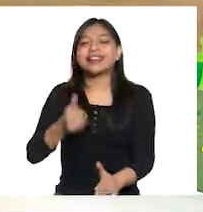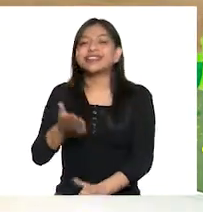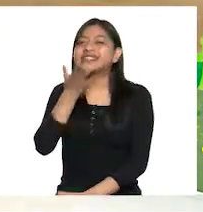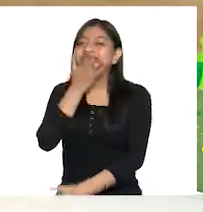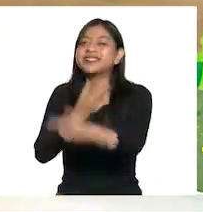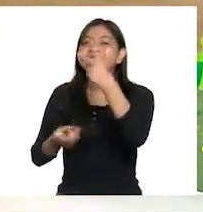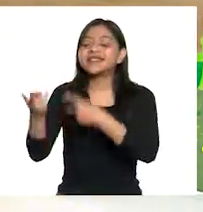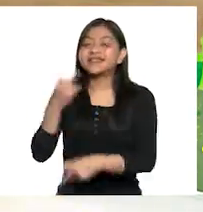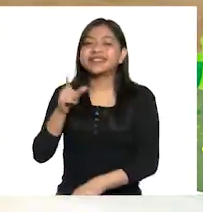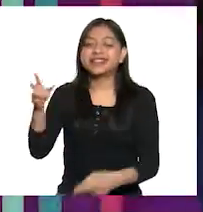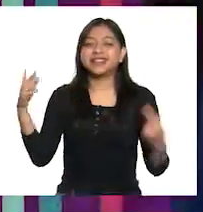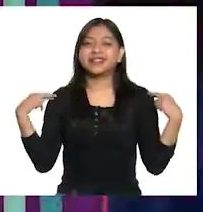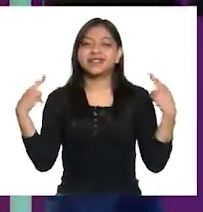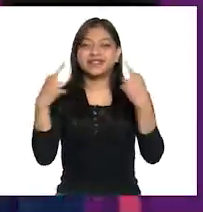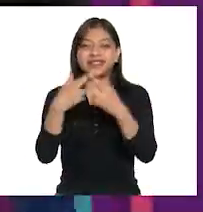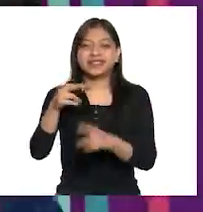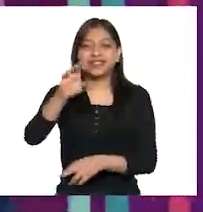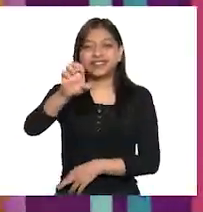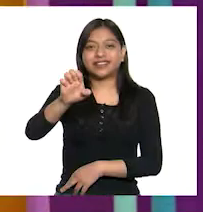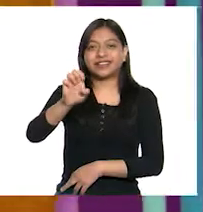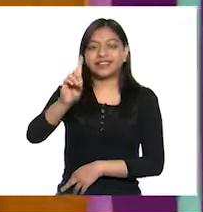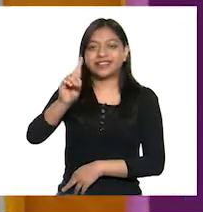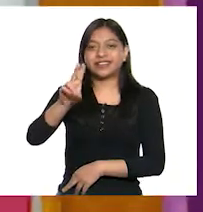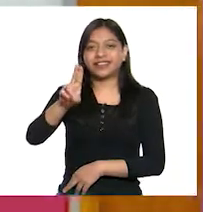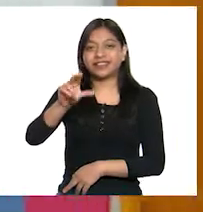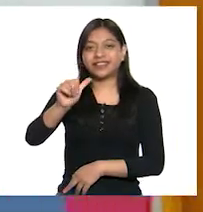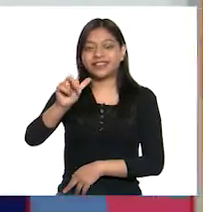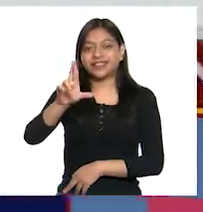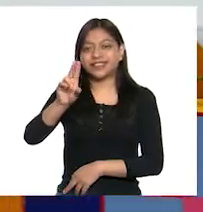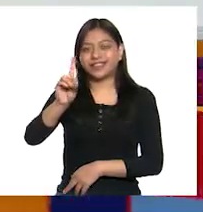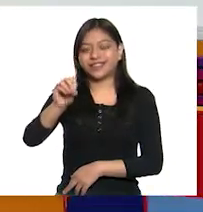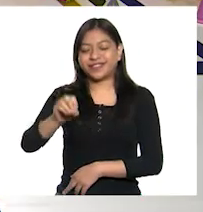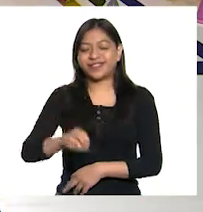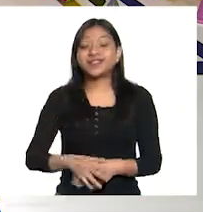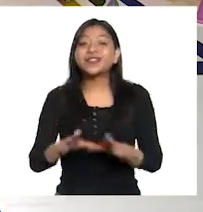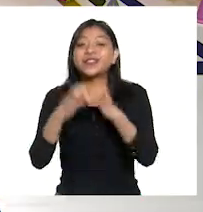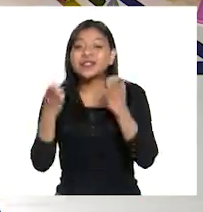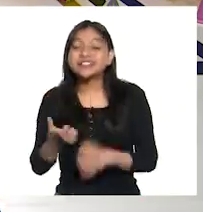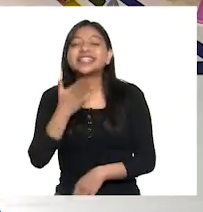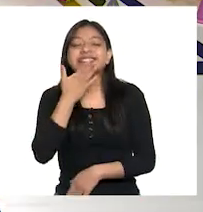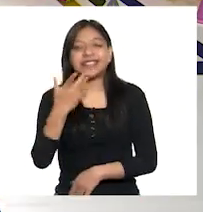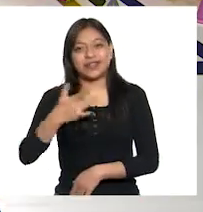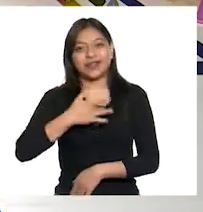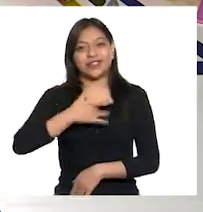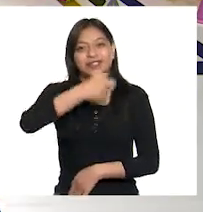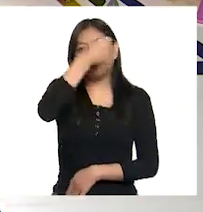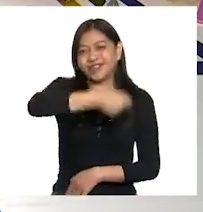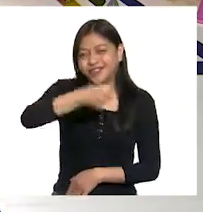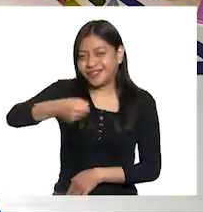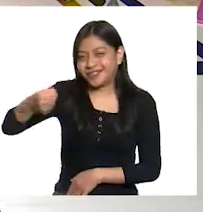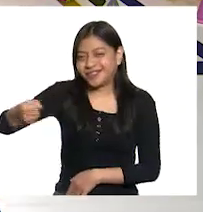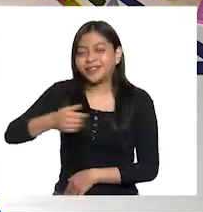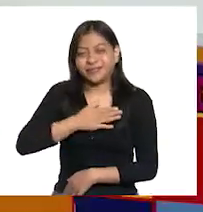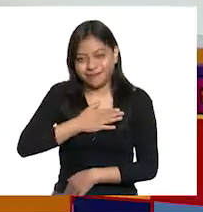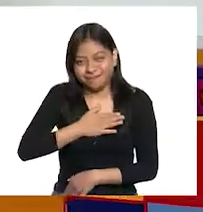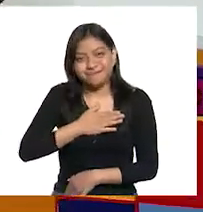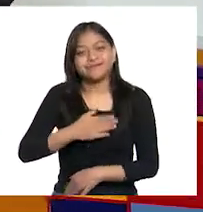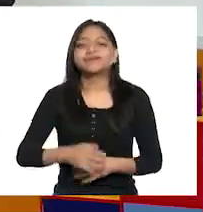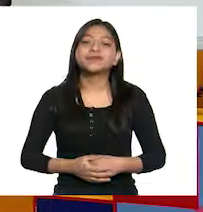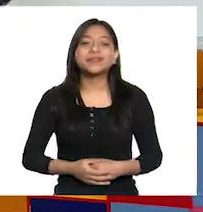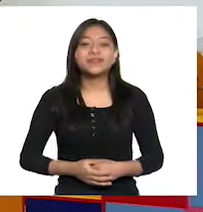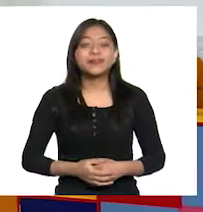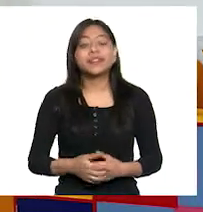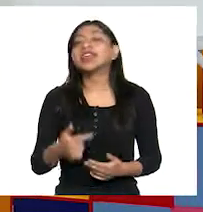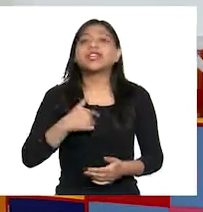maestro Eduardo, que ya está aquí. Hola Eric, ¿cómo te encuentras? Bien, bien, Alo, ¿y tú? Te saludo con el corazón. Lo saludo también con el corazón.